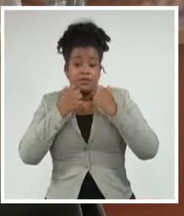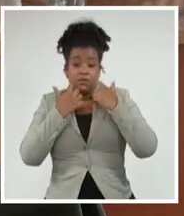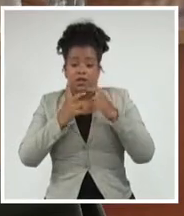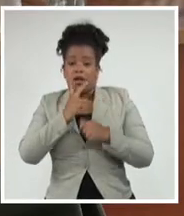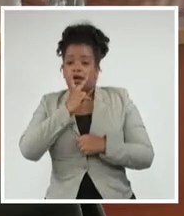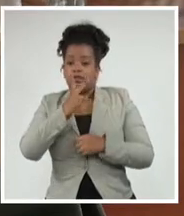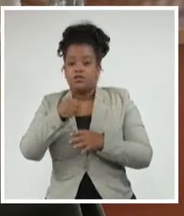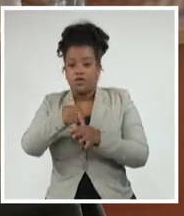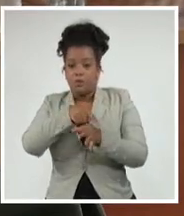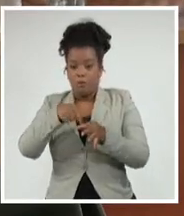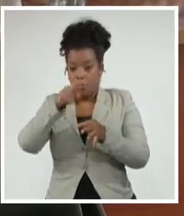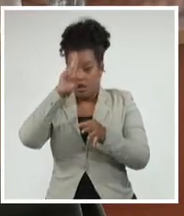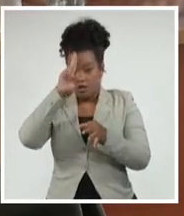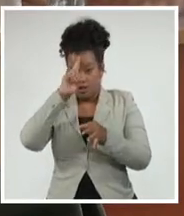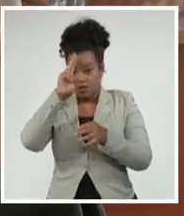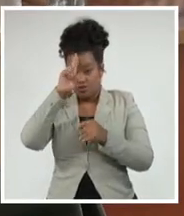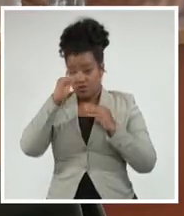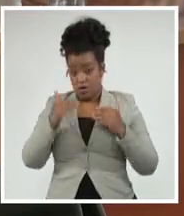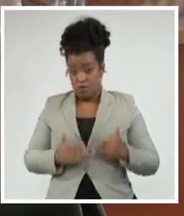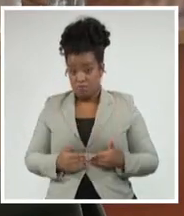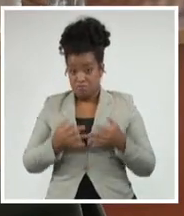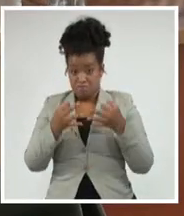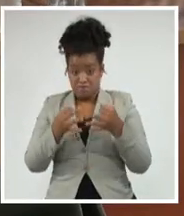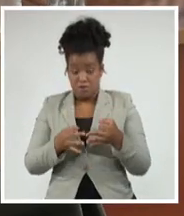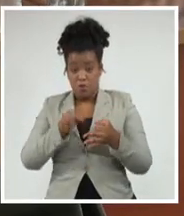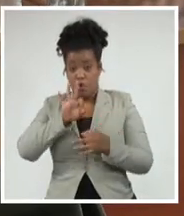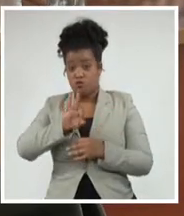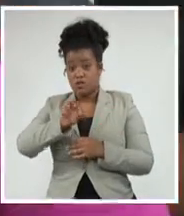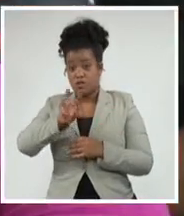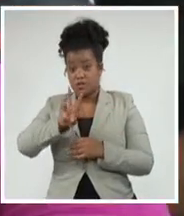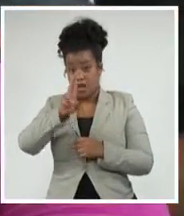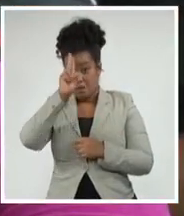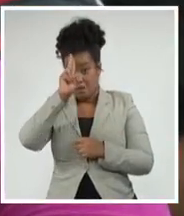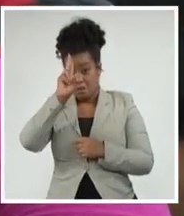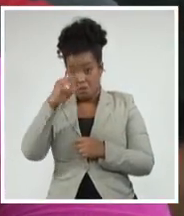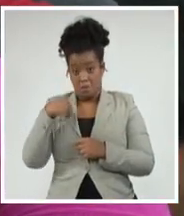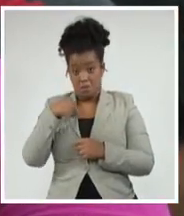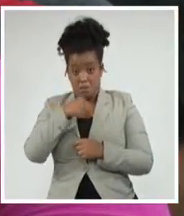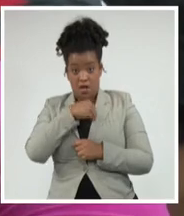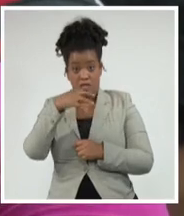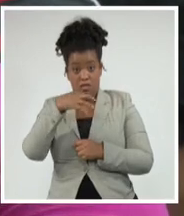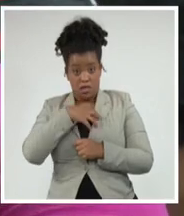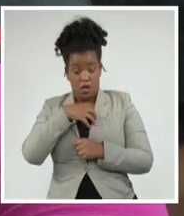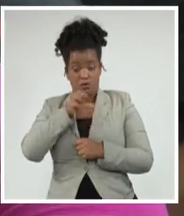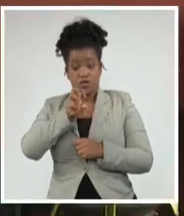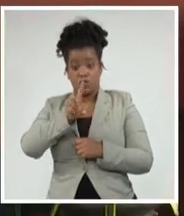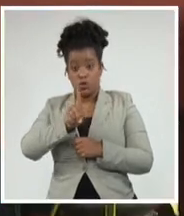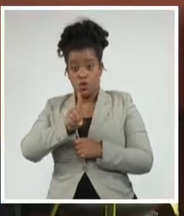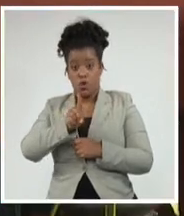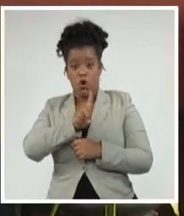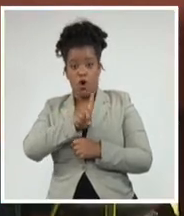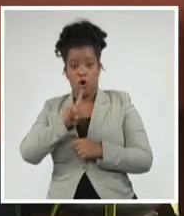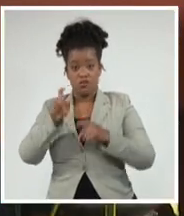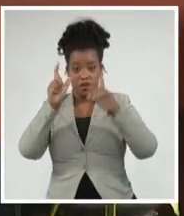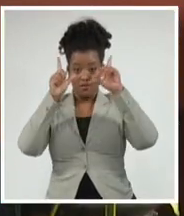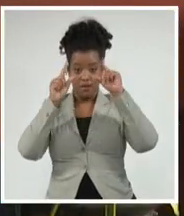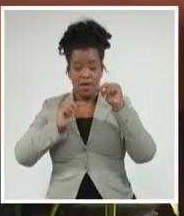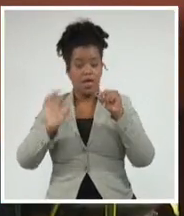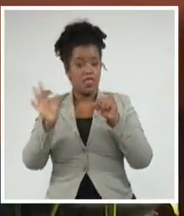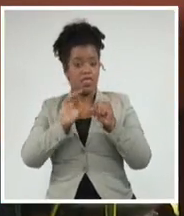de salud. Y es que de 83 galenos con que cuenta el territorio, 31 médicos y 11 enfermeras no se han